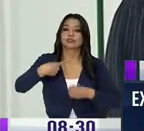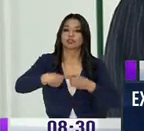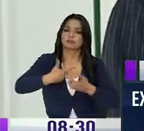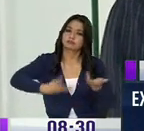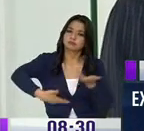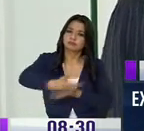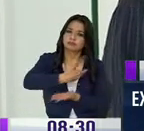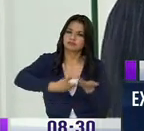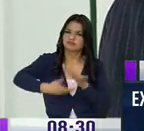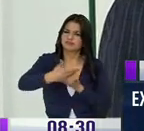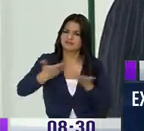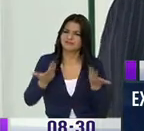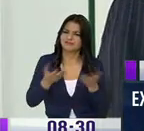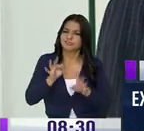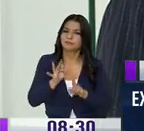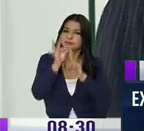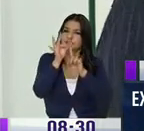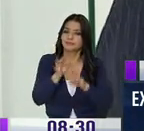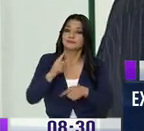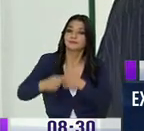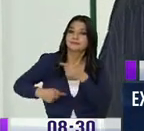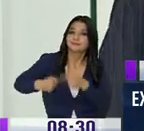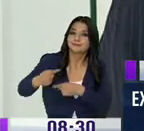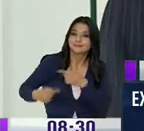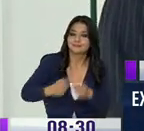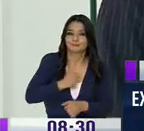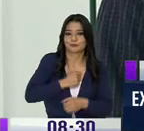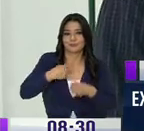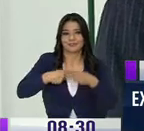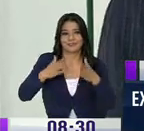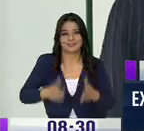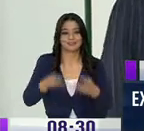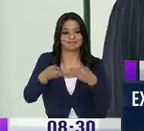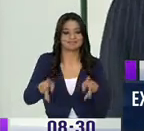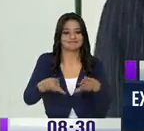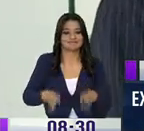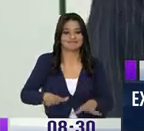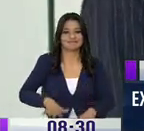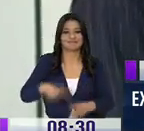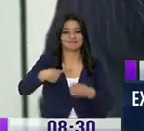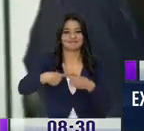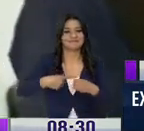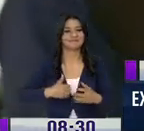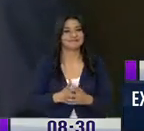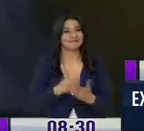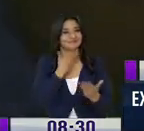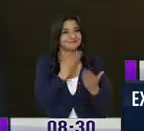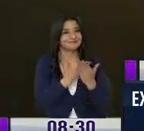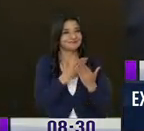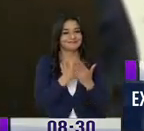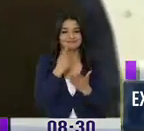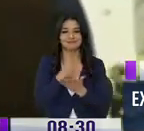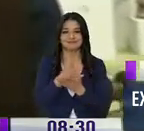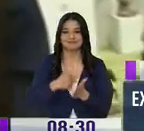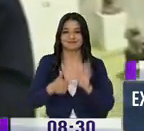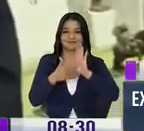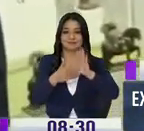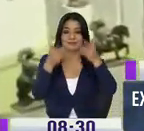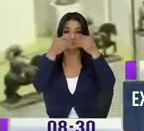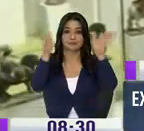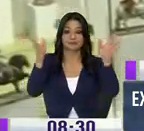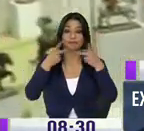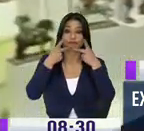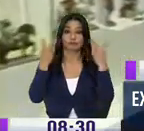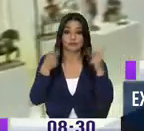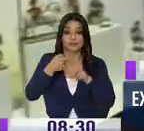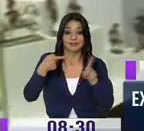momentos tan especiales alrededor de una tradición tan quiteña como es el Belén de la ciudad. Muchísimas gracias, así es, Robert, se abrirá y al público,